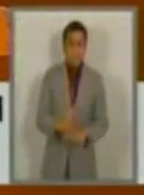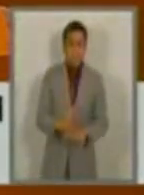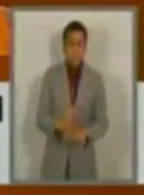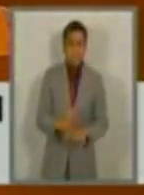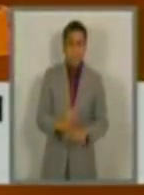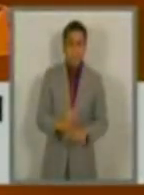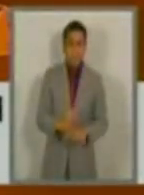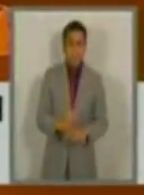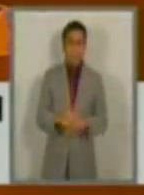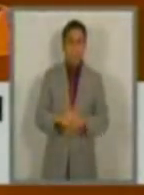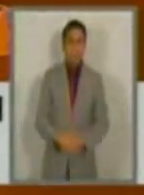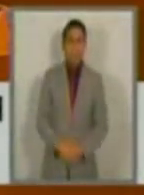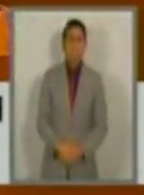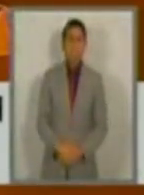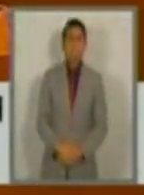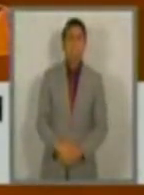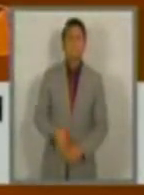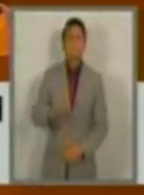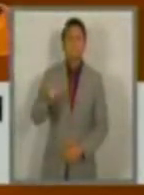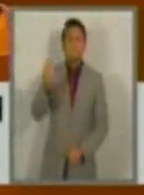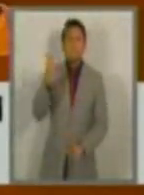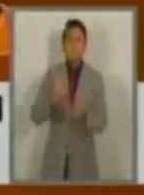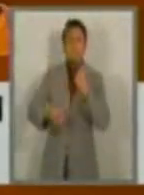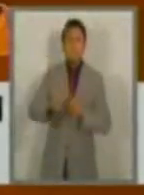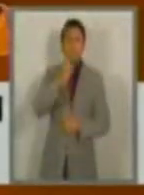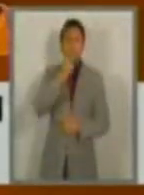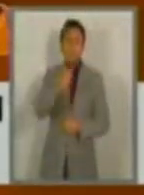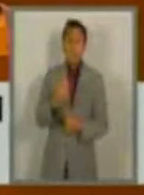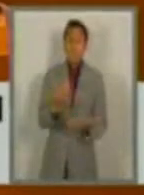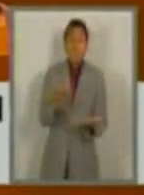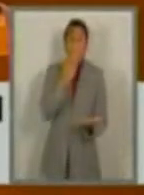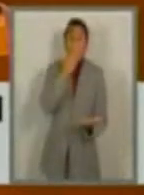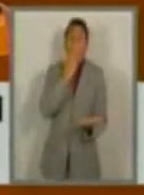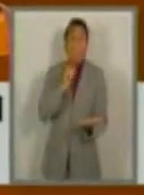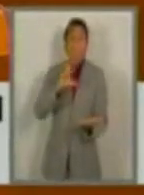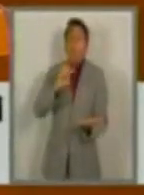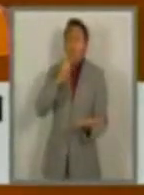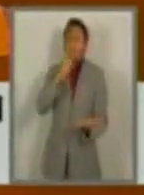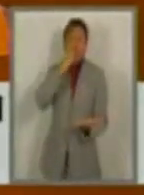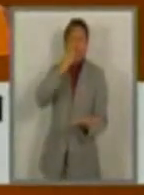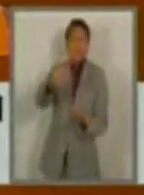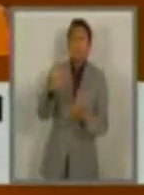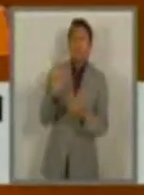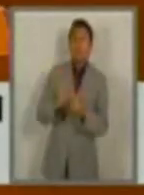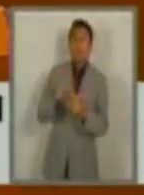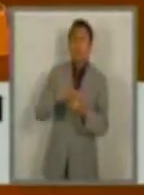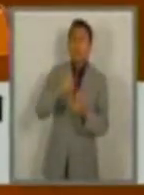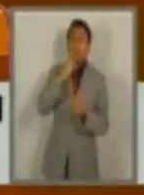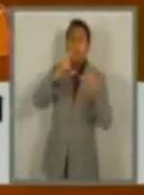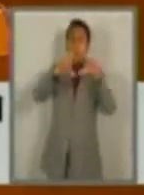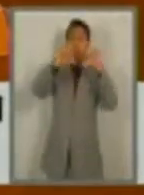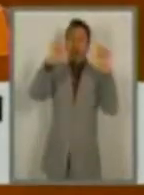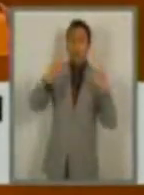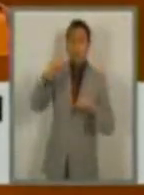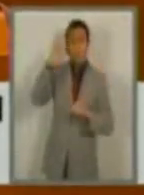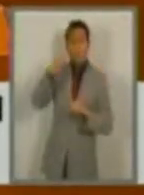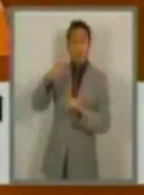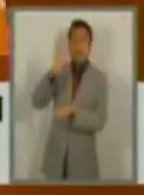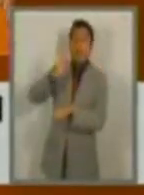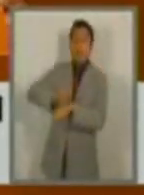que han dicho que no existe un capítulo de sanciones están muy equivocados, porque